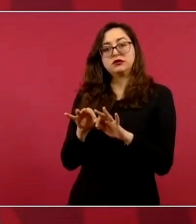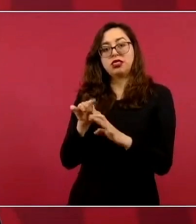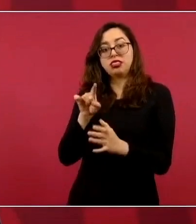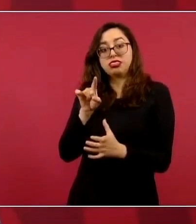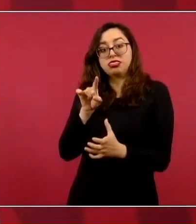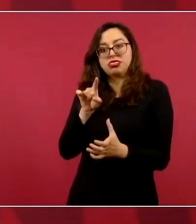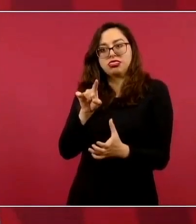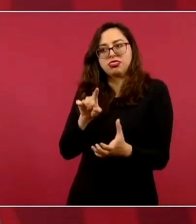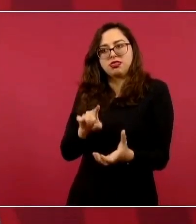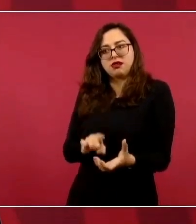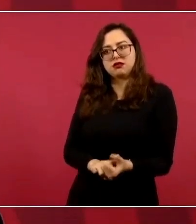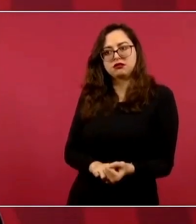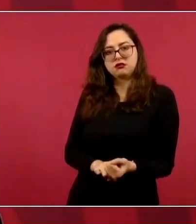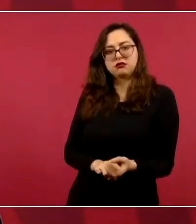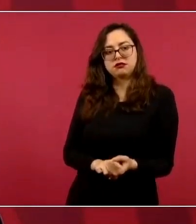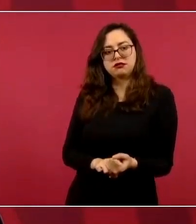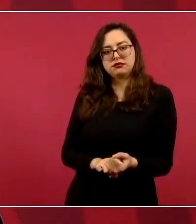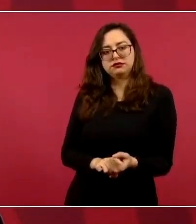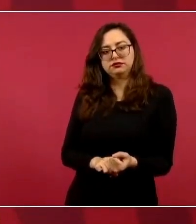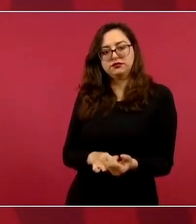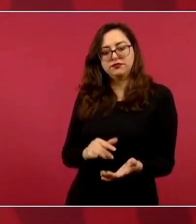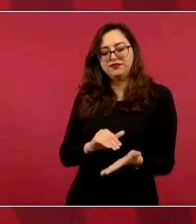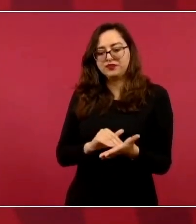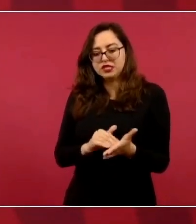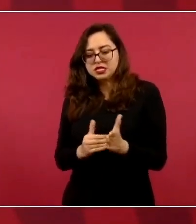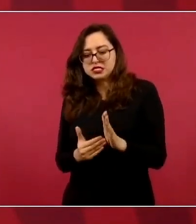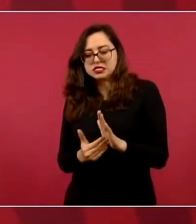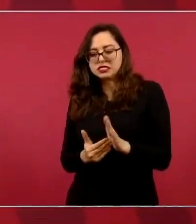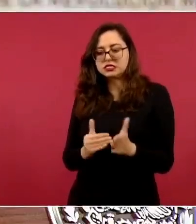los beneficios de esa supuesta democracia